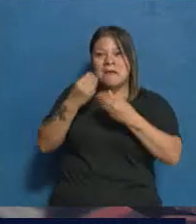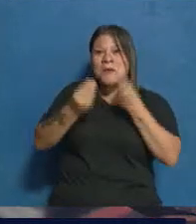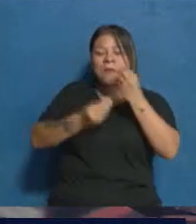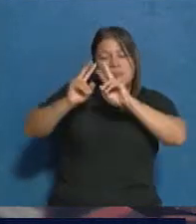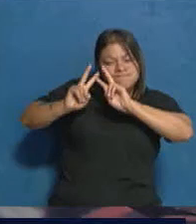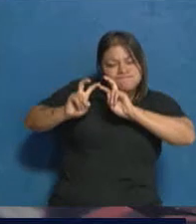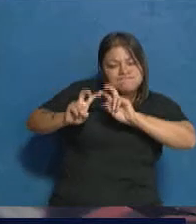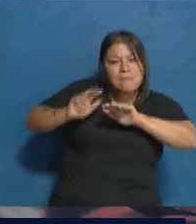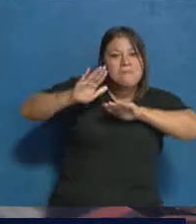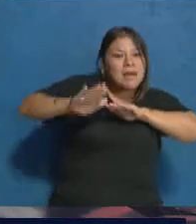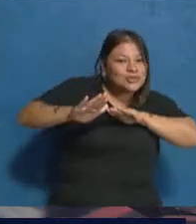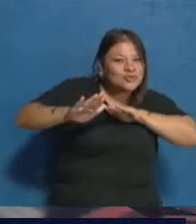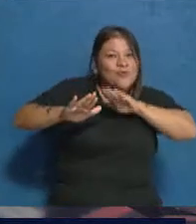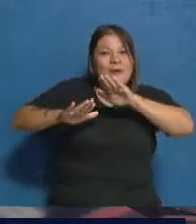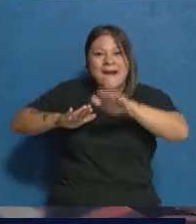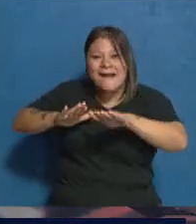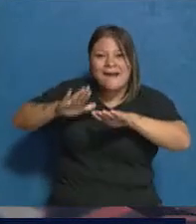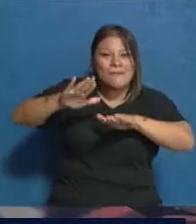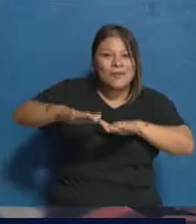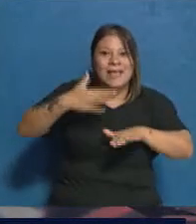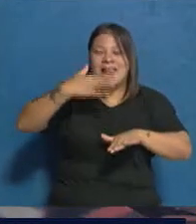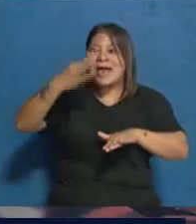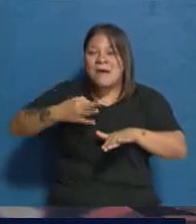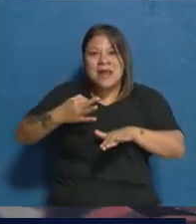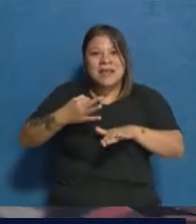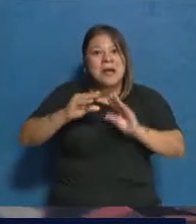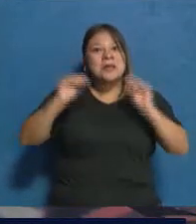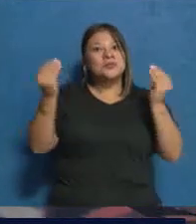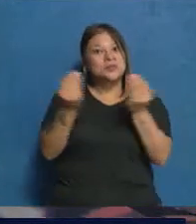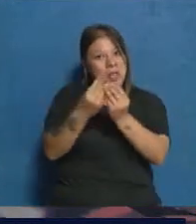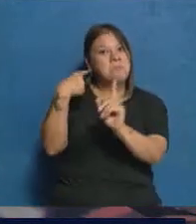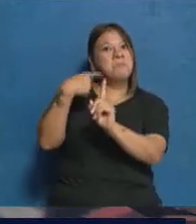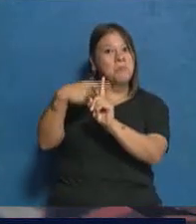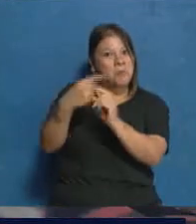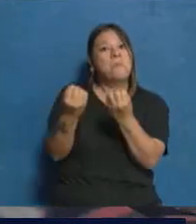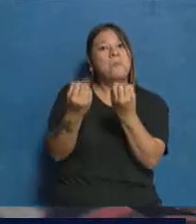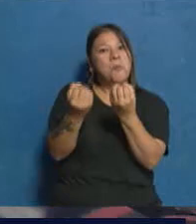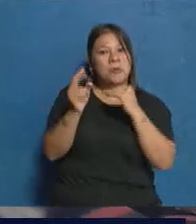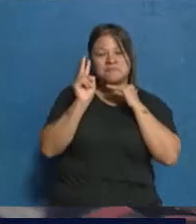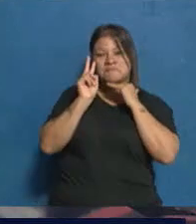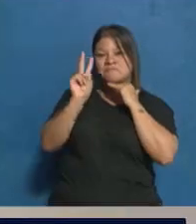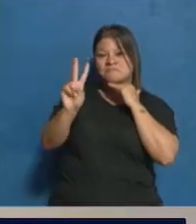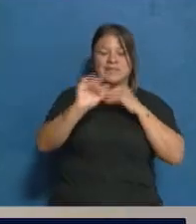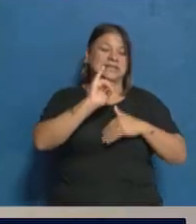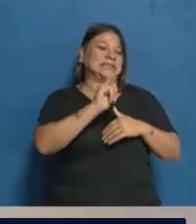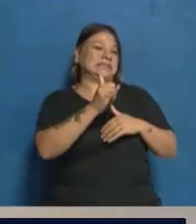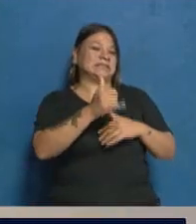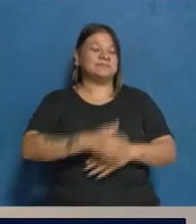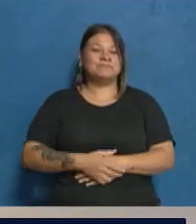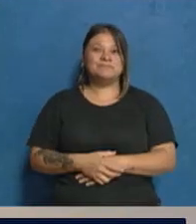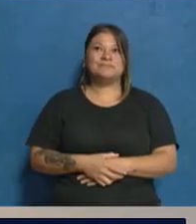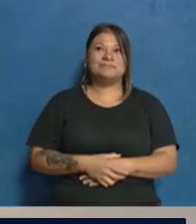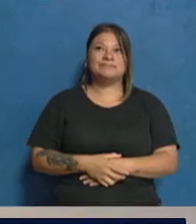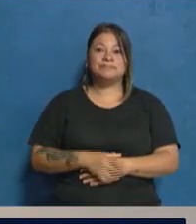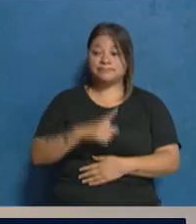que están teniendo resultados muy buenos y hay que anunciarlos. ¿Lo escuchamos? Bueno, por supuesto. Básicamente